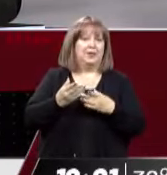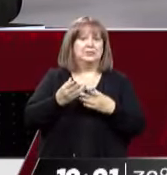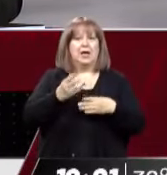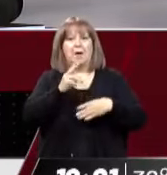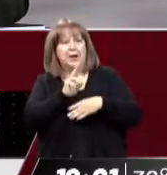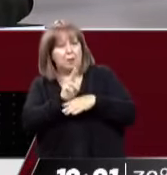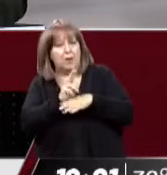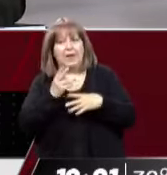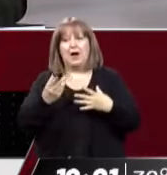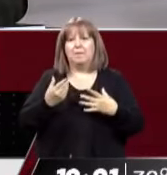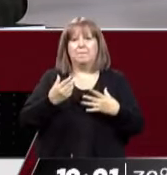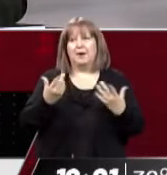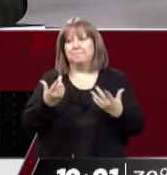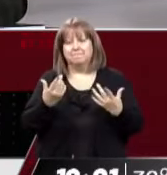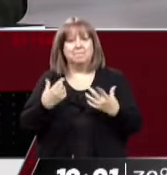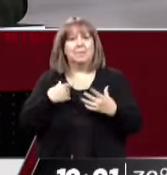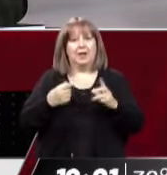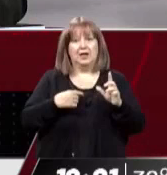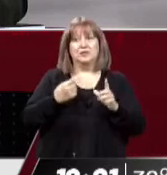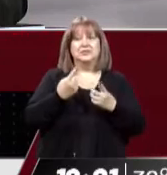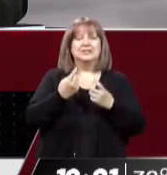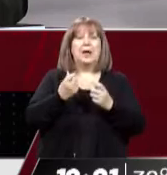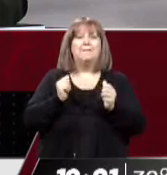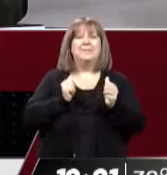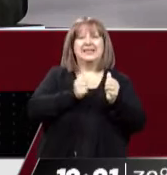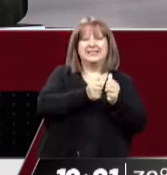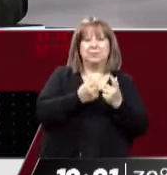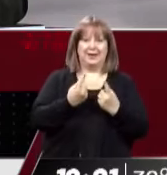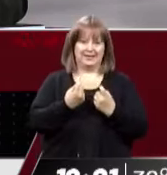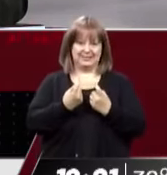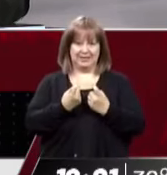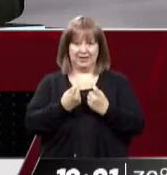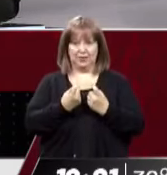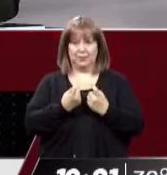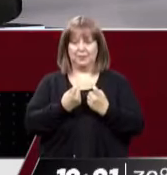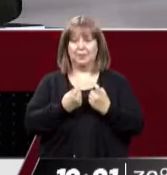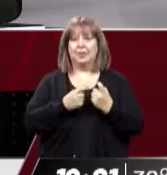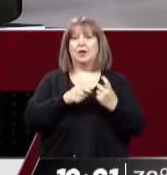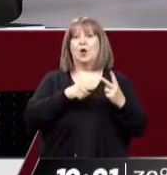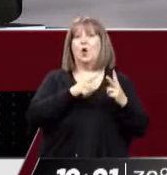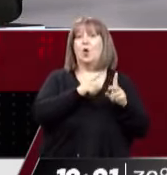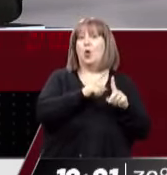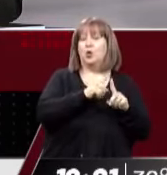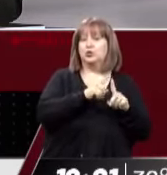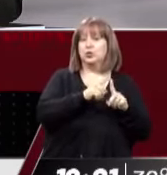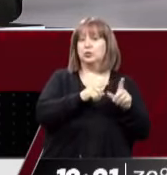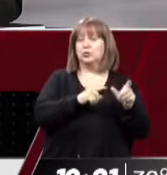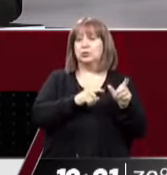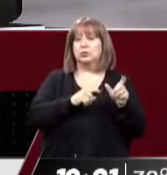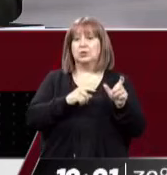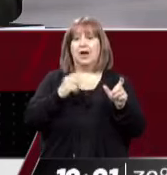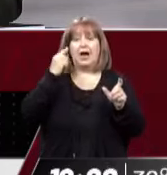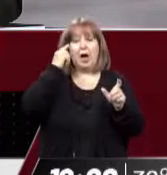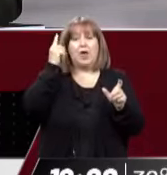lo has explicado otra vez. Exactamente. Y es por eso que quien dio cuenta acerca de este error fue Pablo Casaban, el abogado defensor